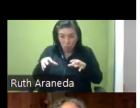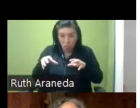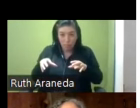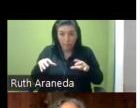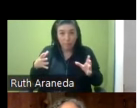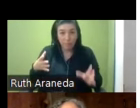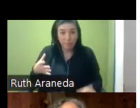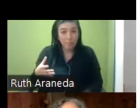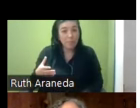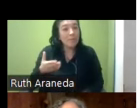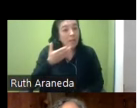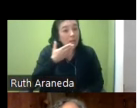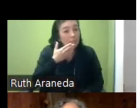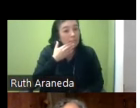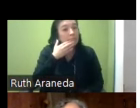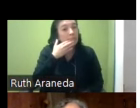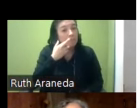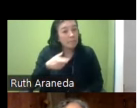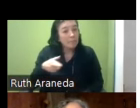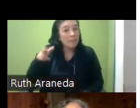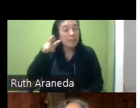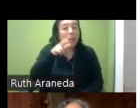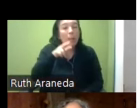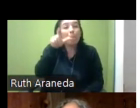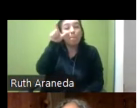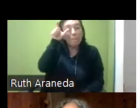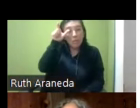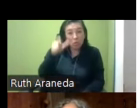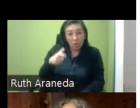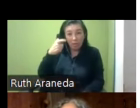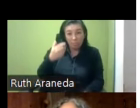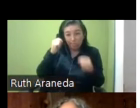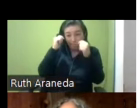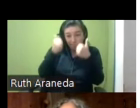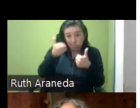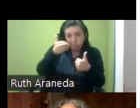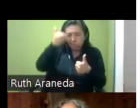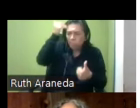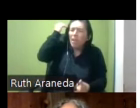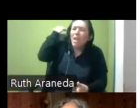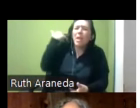lo que ya había mencionado, para el arqueólogo es muy importante saber